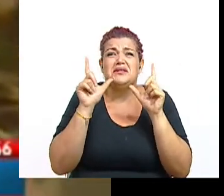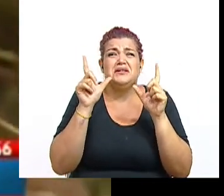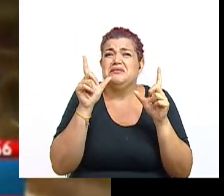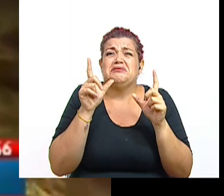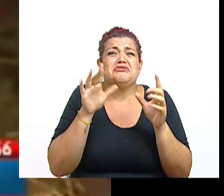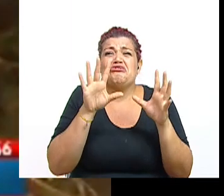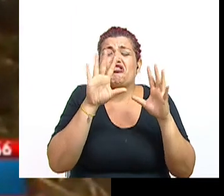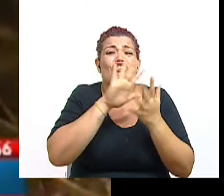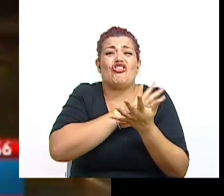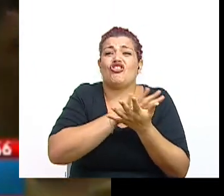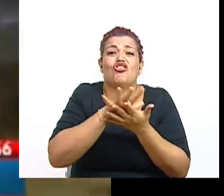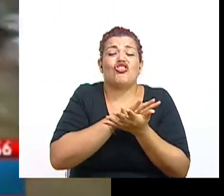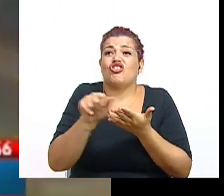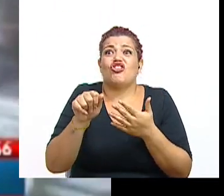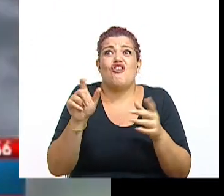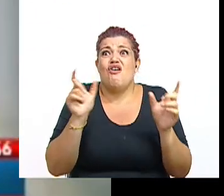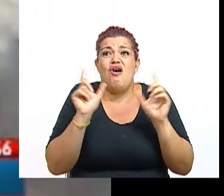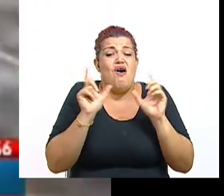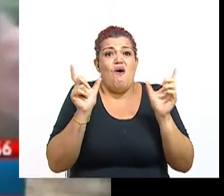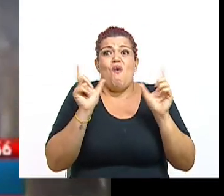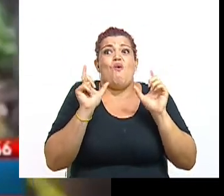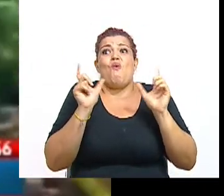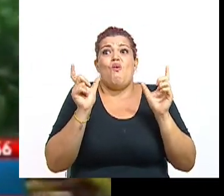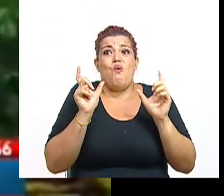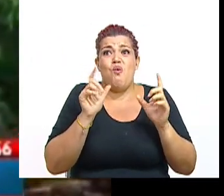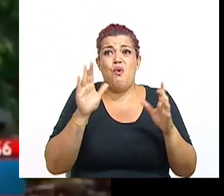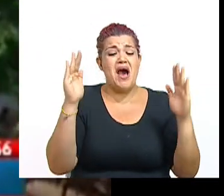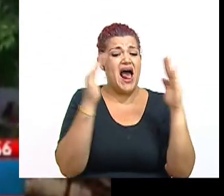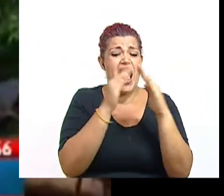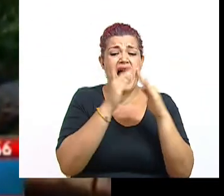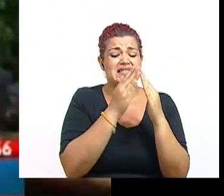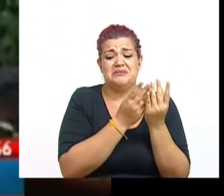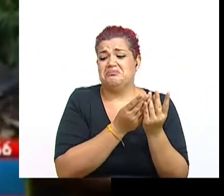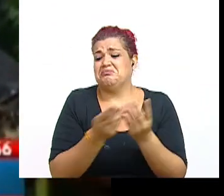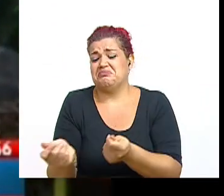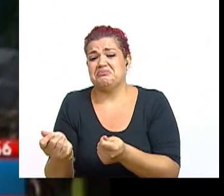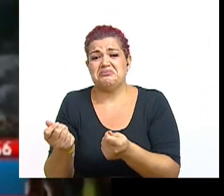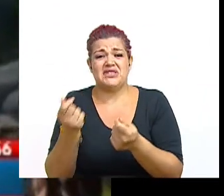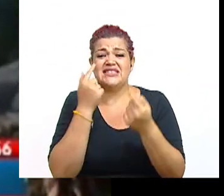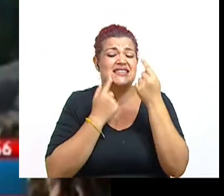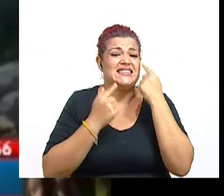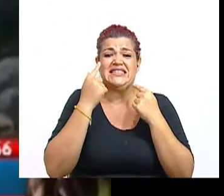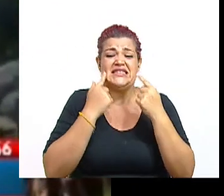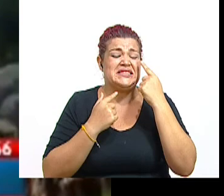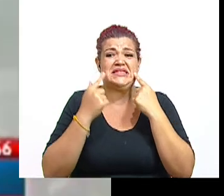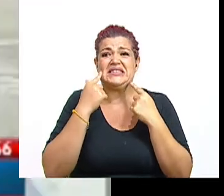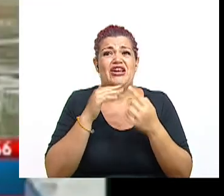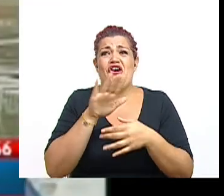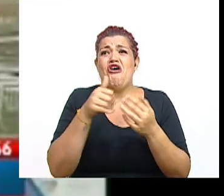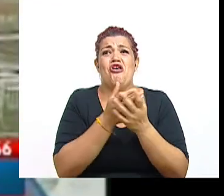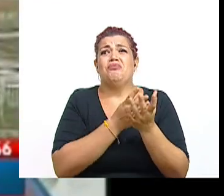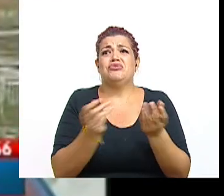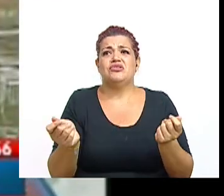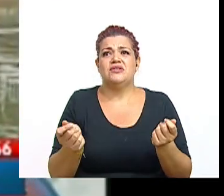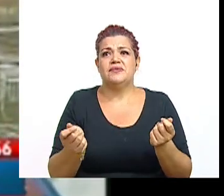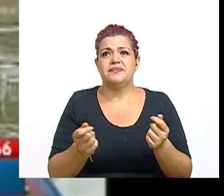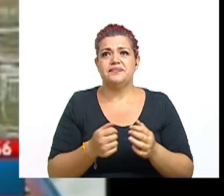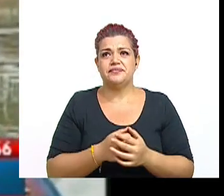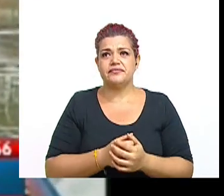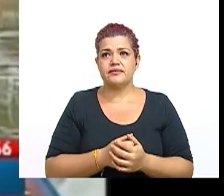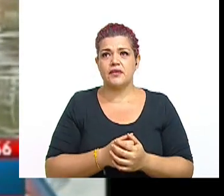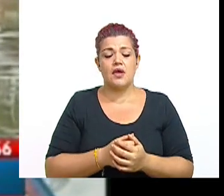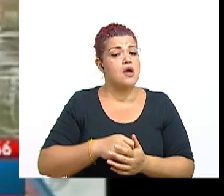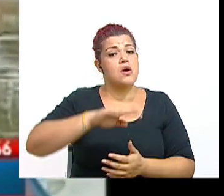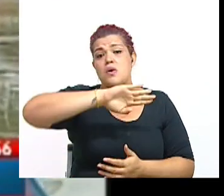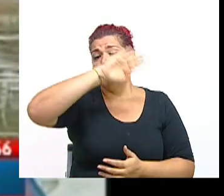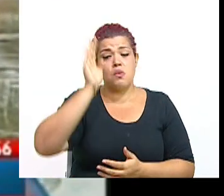llevaron 5 carros del señor Río, se me llevó la casa, se me llevó todo esto. Nunca llegó